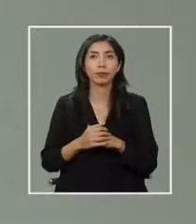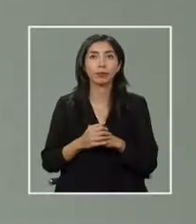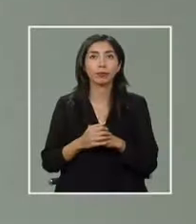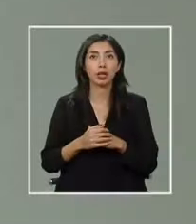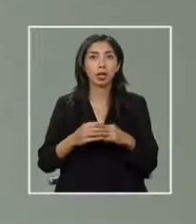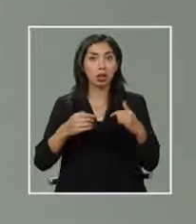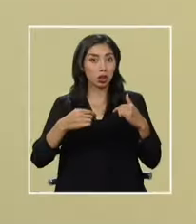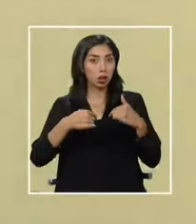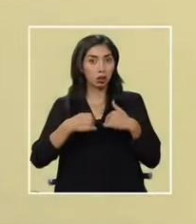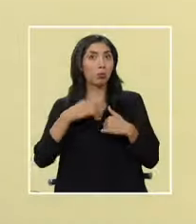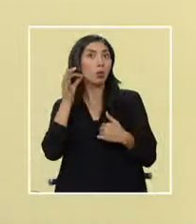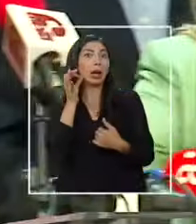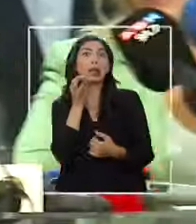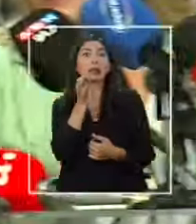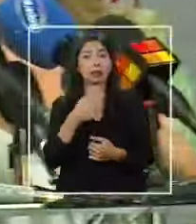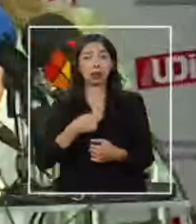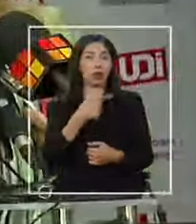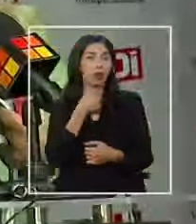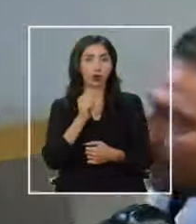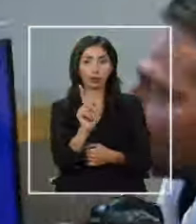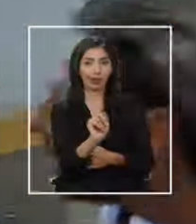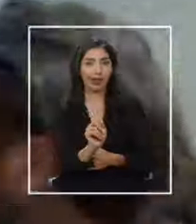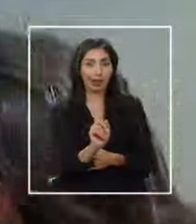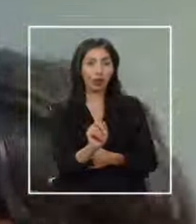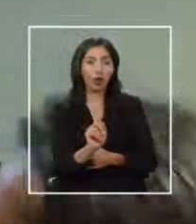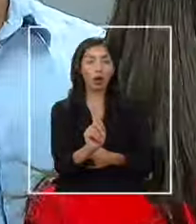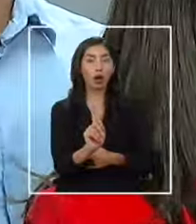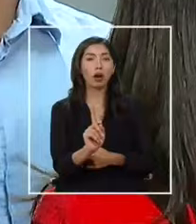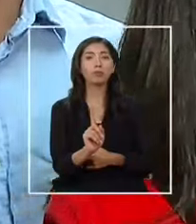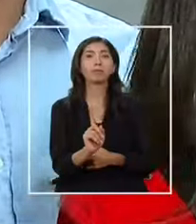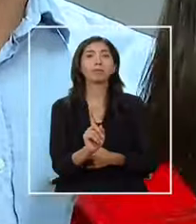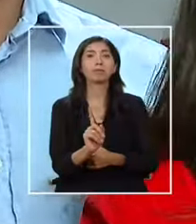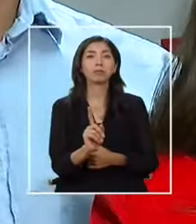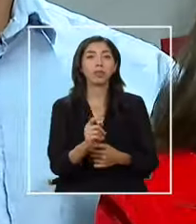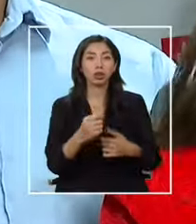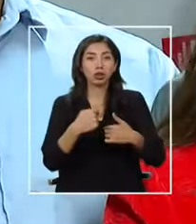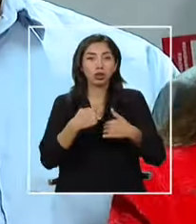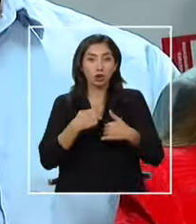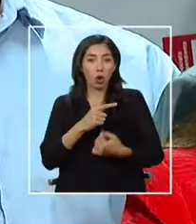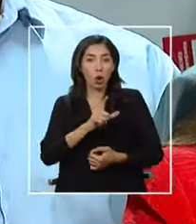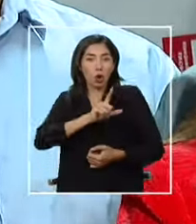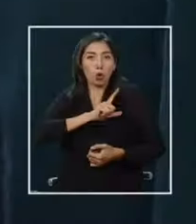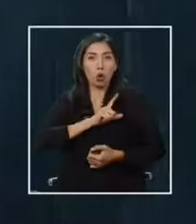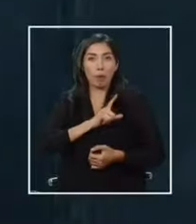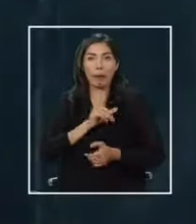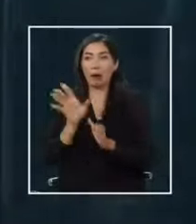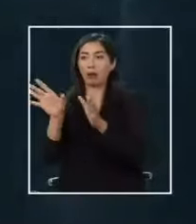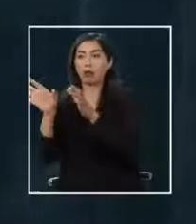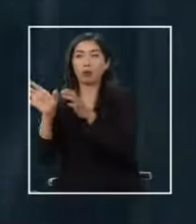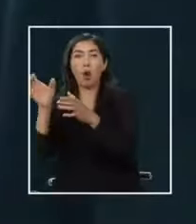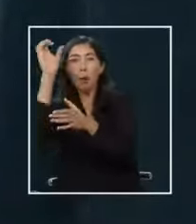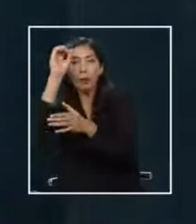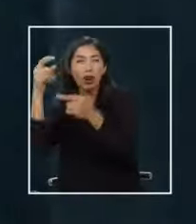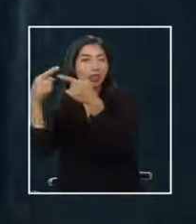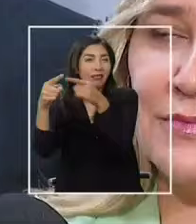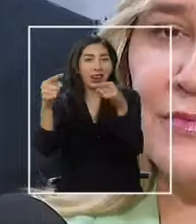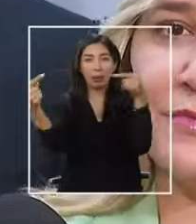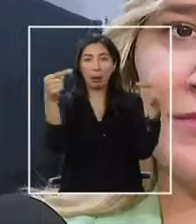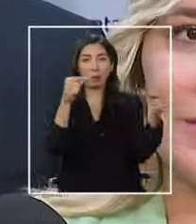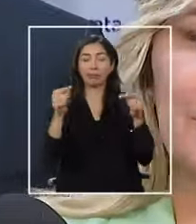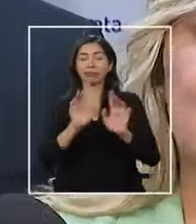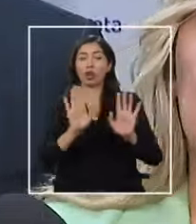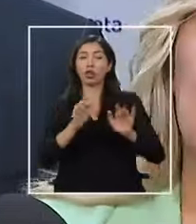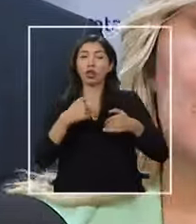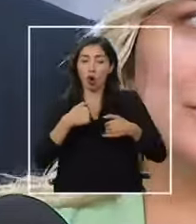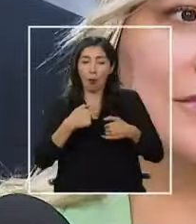porque no estoy dispuesta para que mi nombre sea un factor de división frente a este desafío que es mayor,